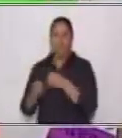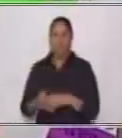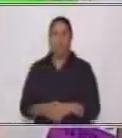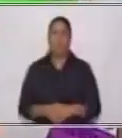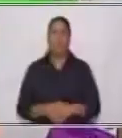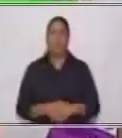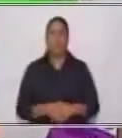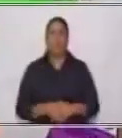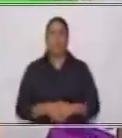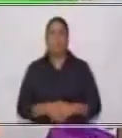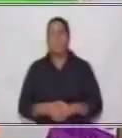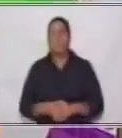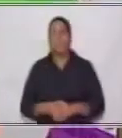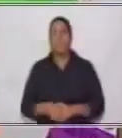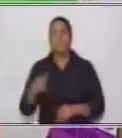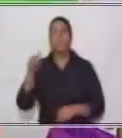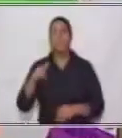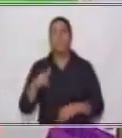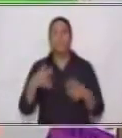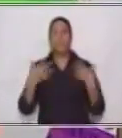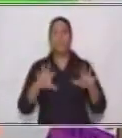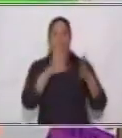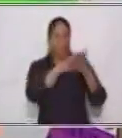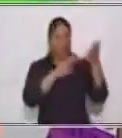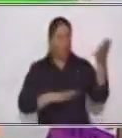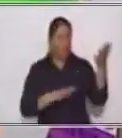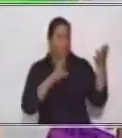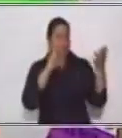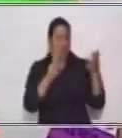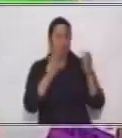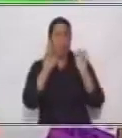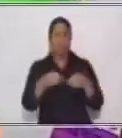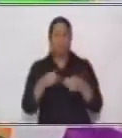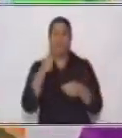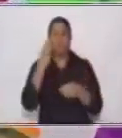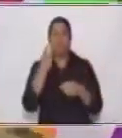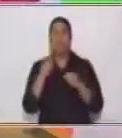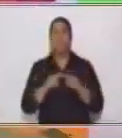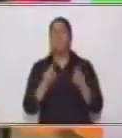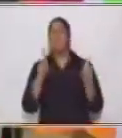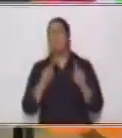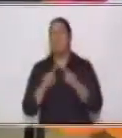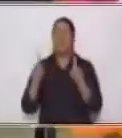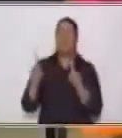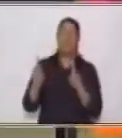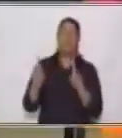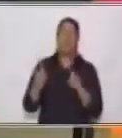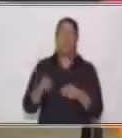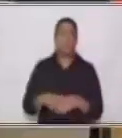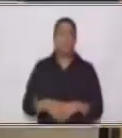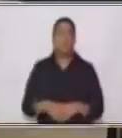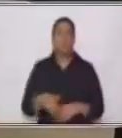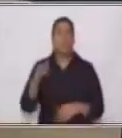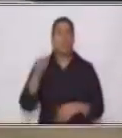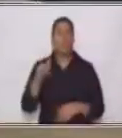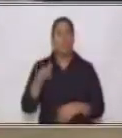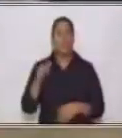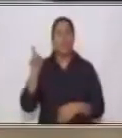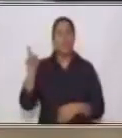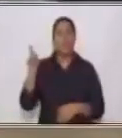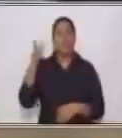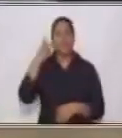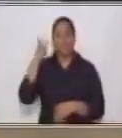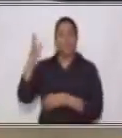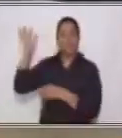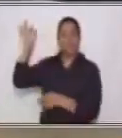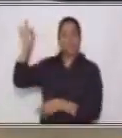para ver esas diferencias marcadas. Este texto lo trabajamos en la sesión anterior acerca del